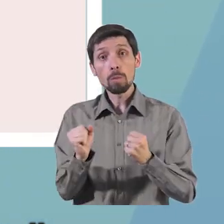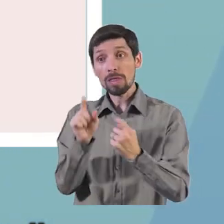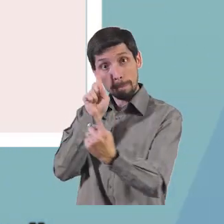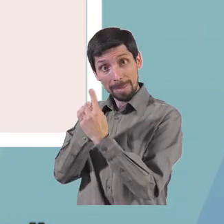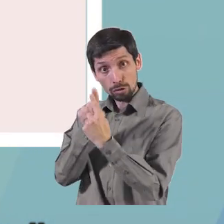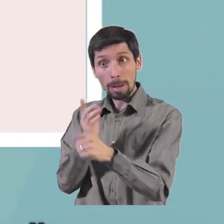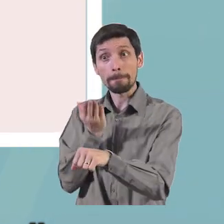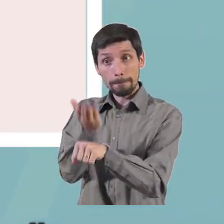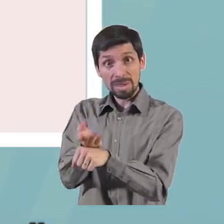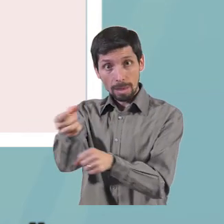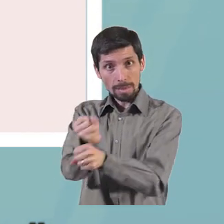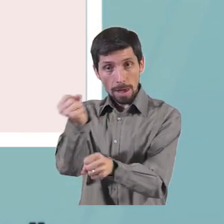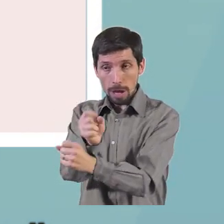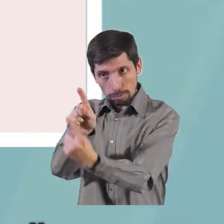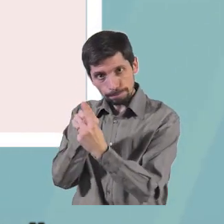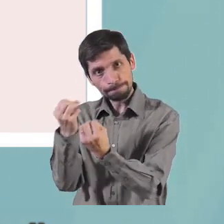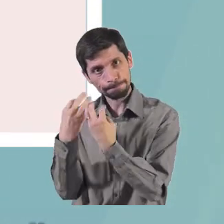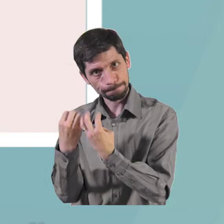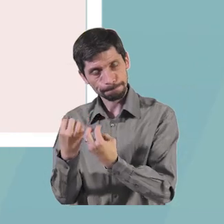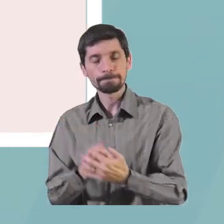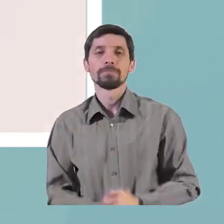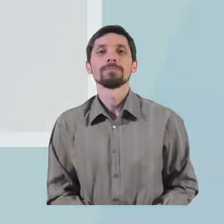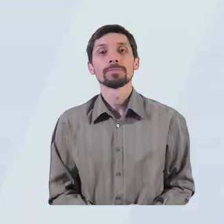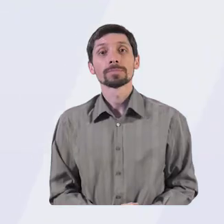una sesión personalizada de nuestros talleres.